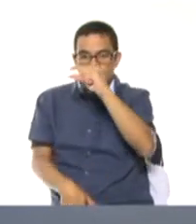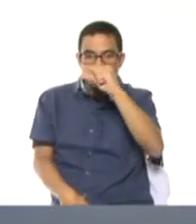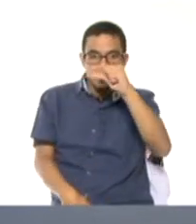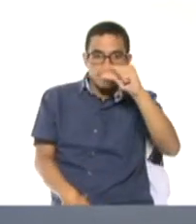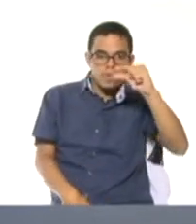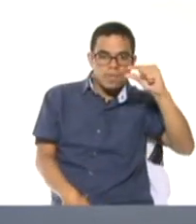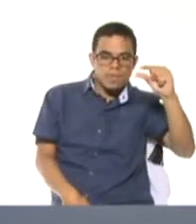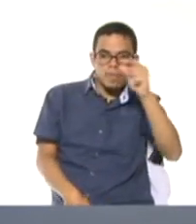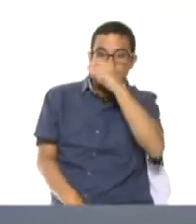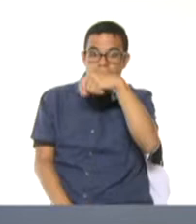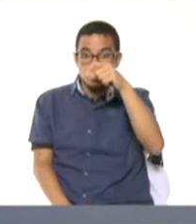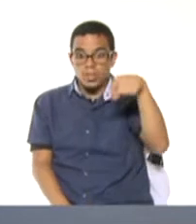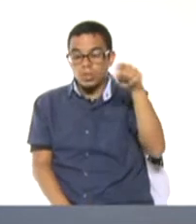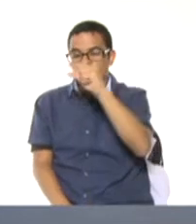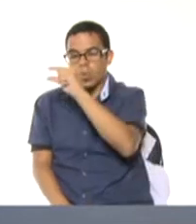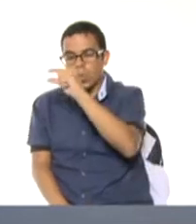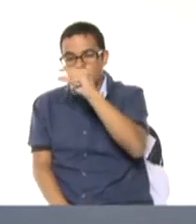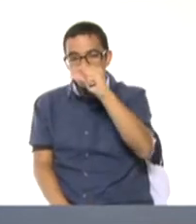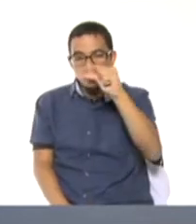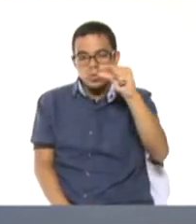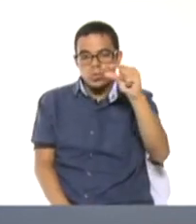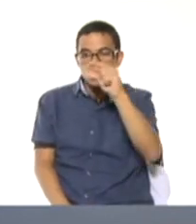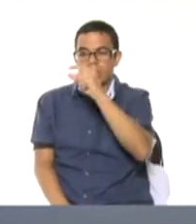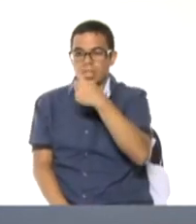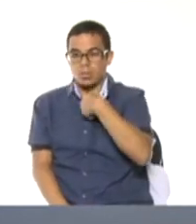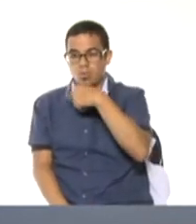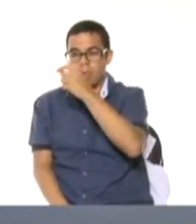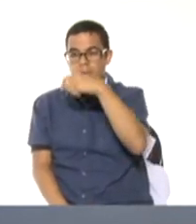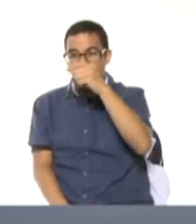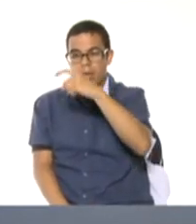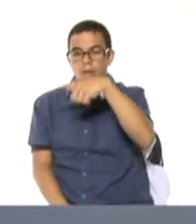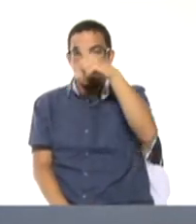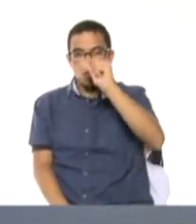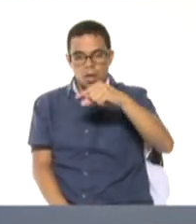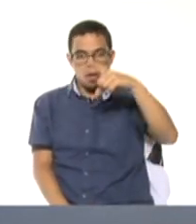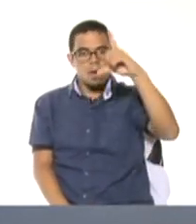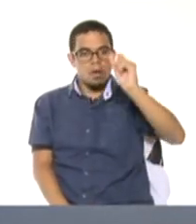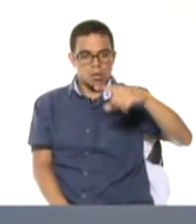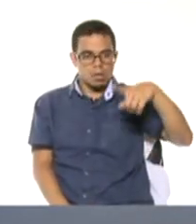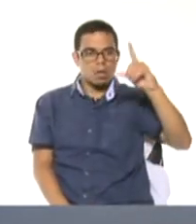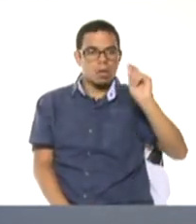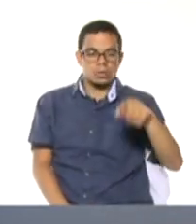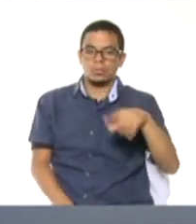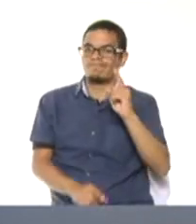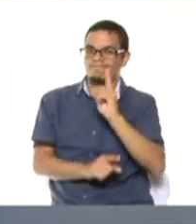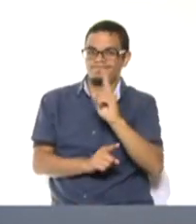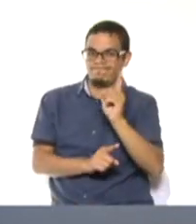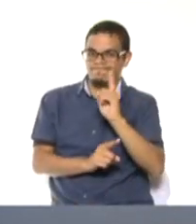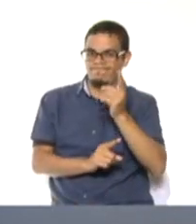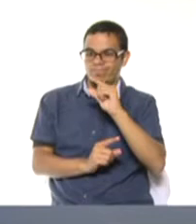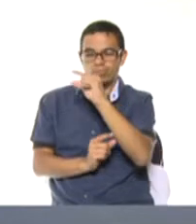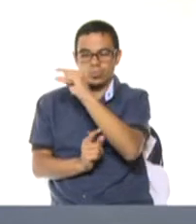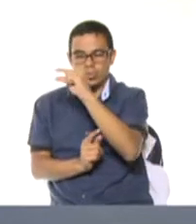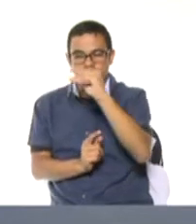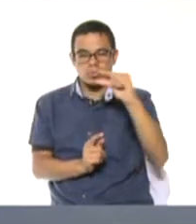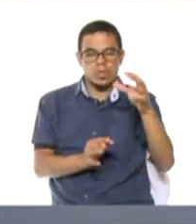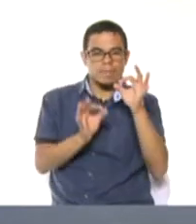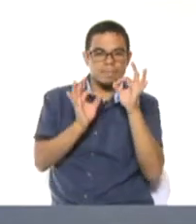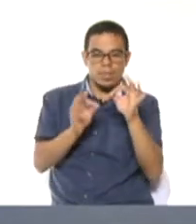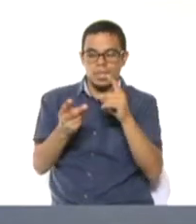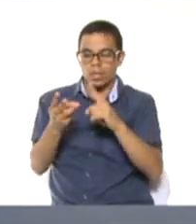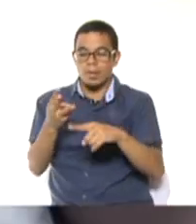de puntuación. Tenemos la ortografía, tenemos el margen, tenemos